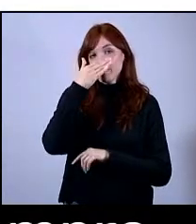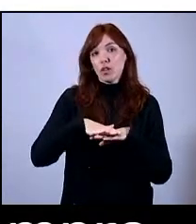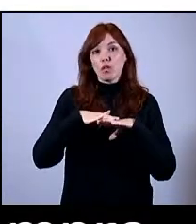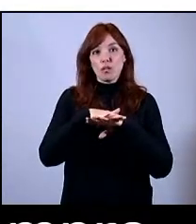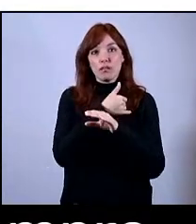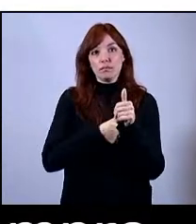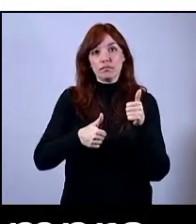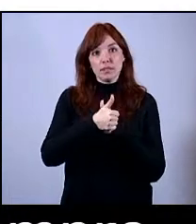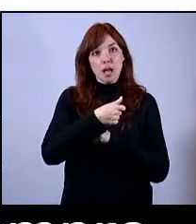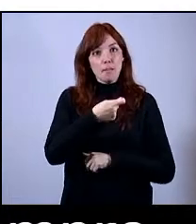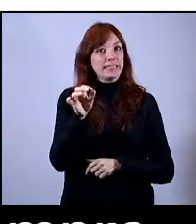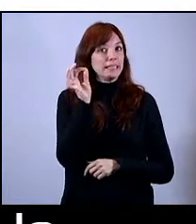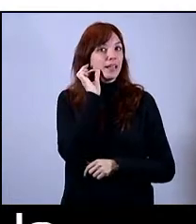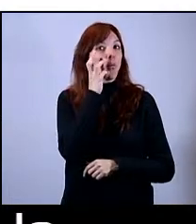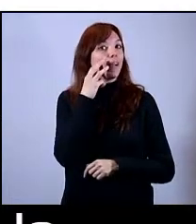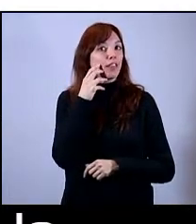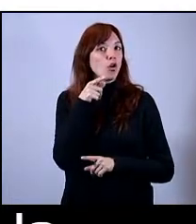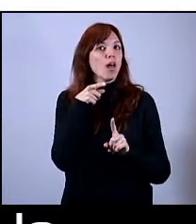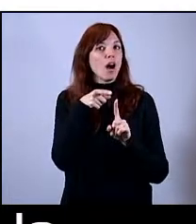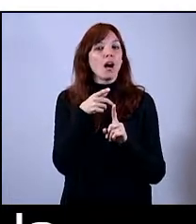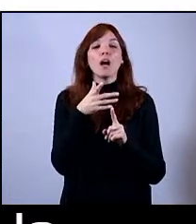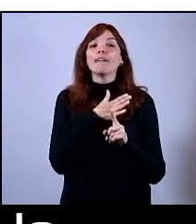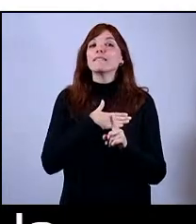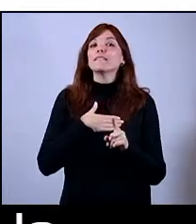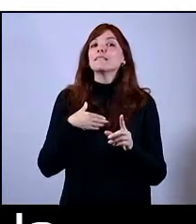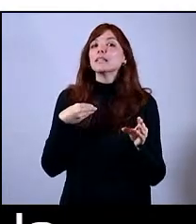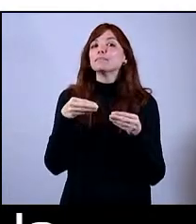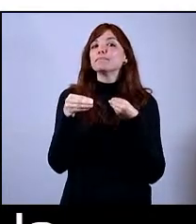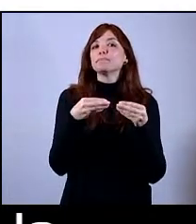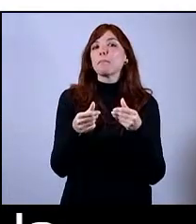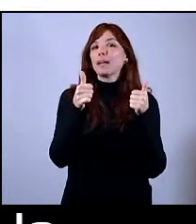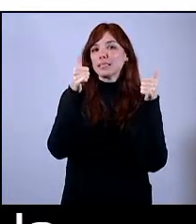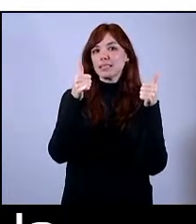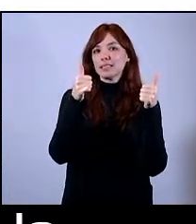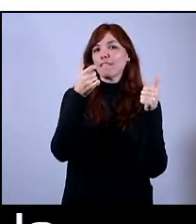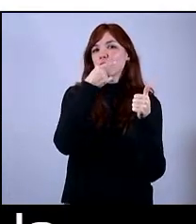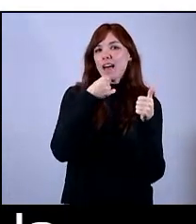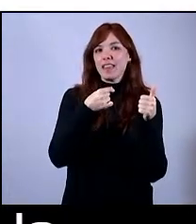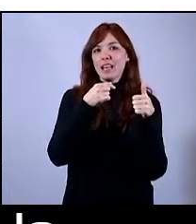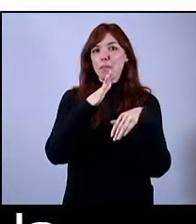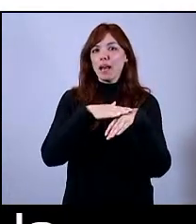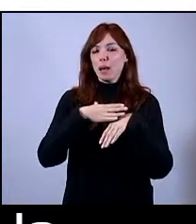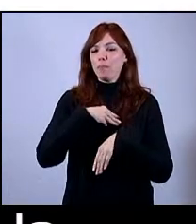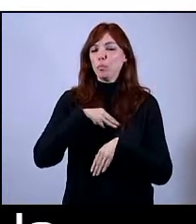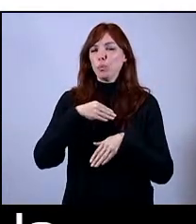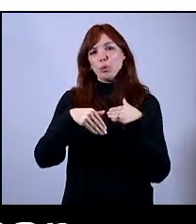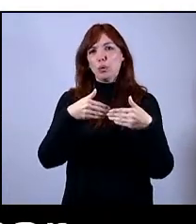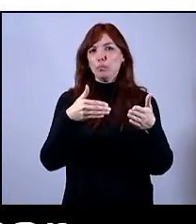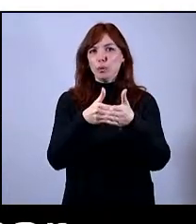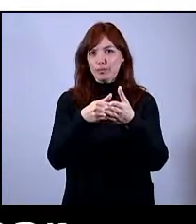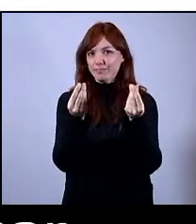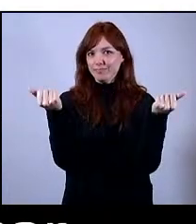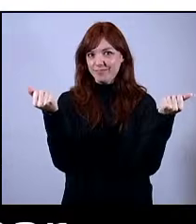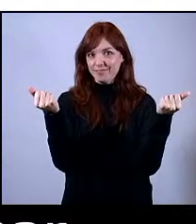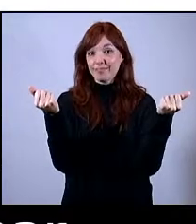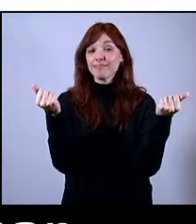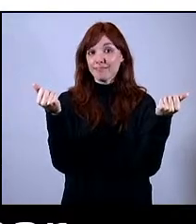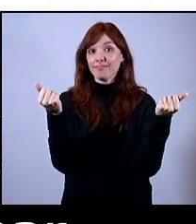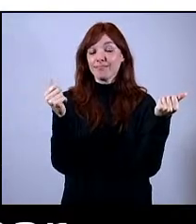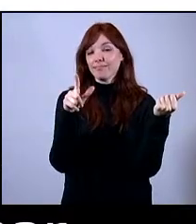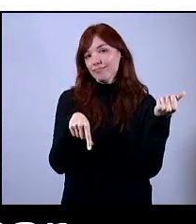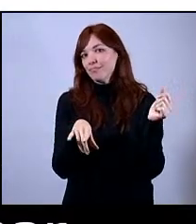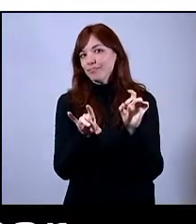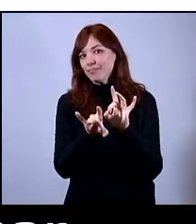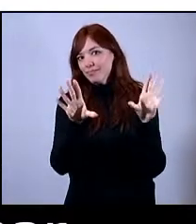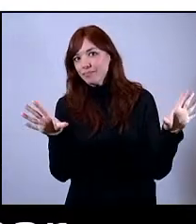de la presidenta Guardiola, que es agilizar, simplificar y eliminar burocracia. Sobre todo,